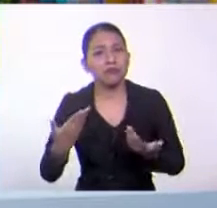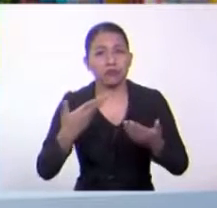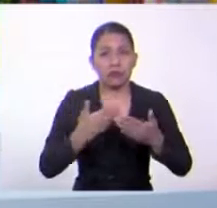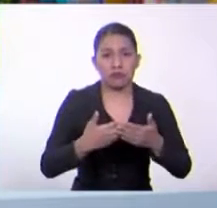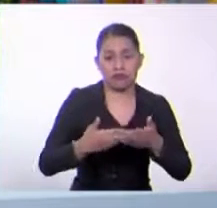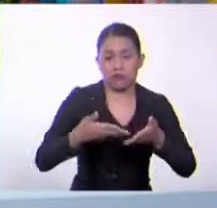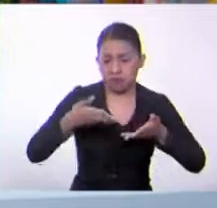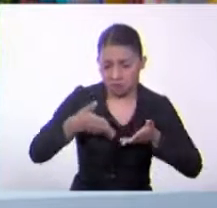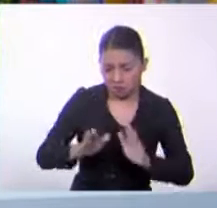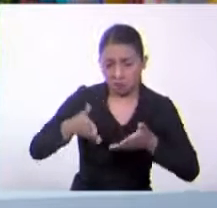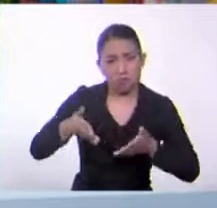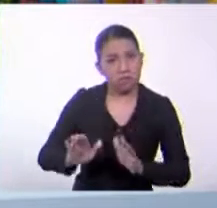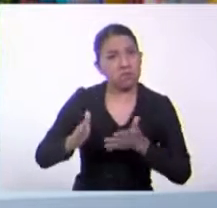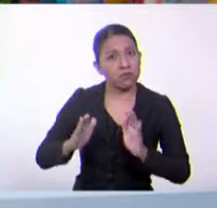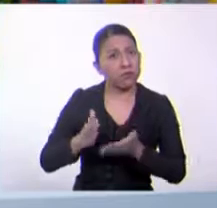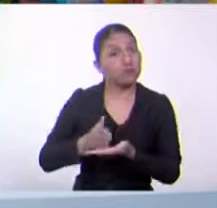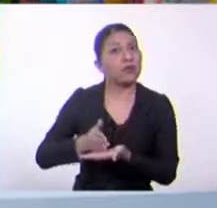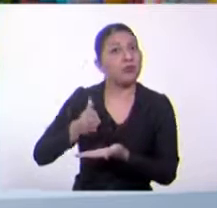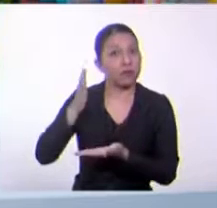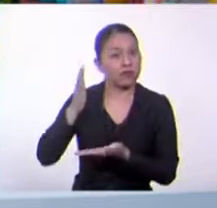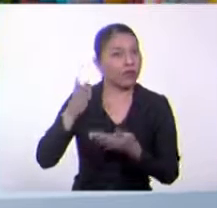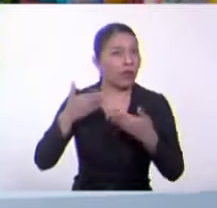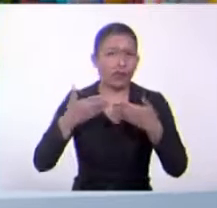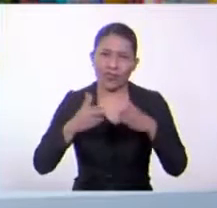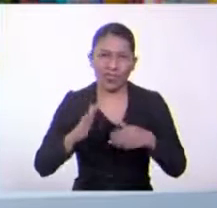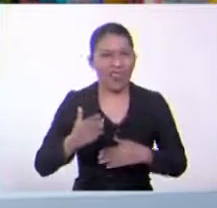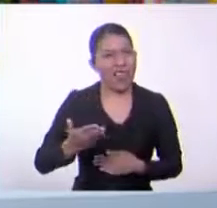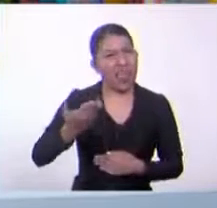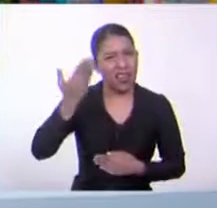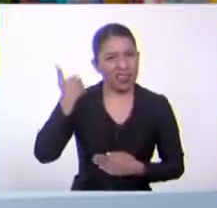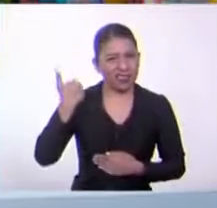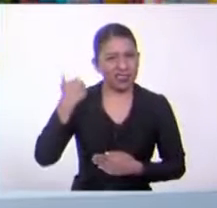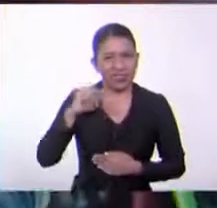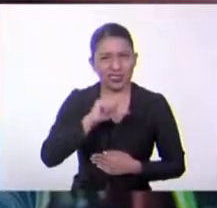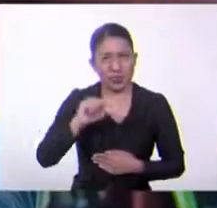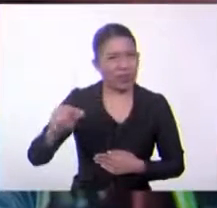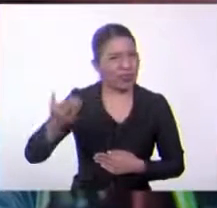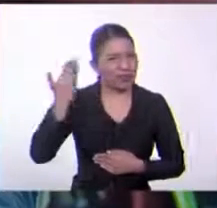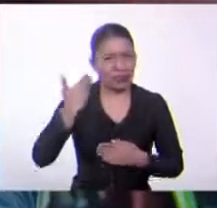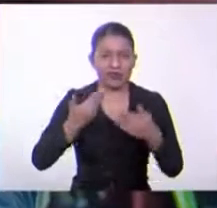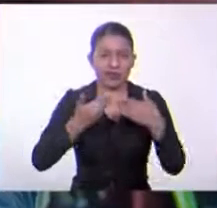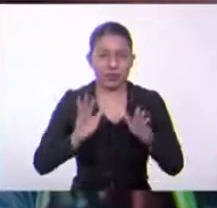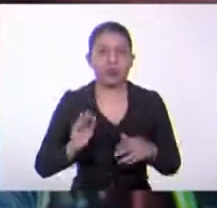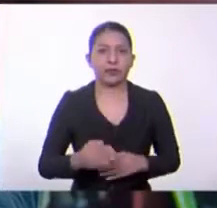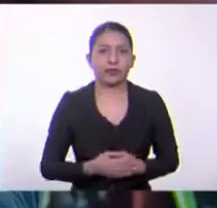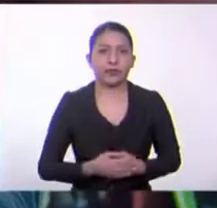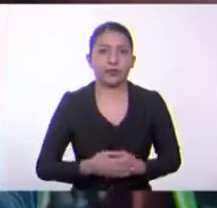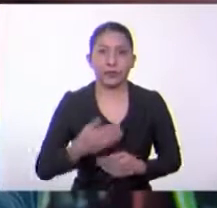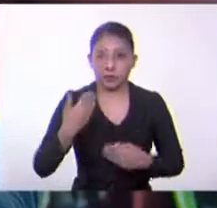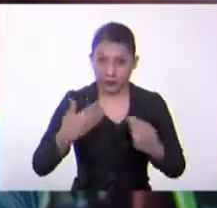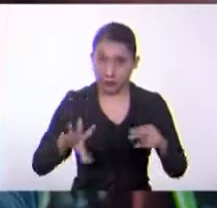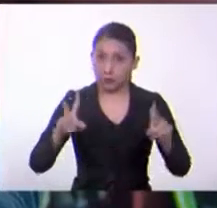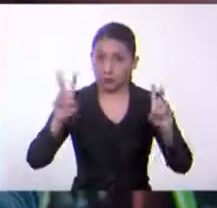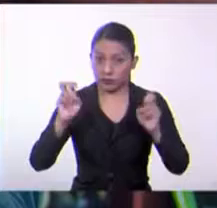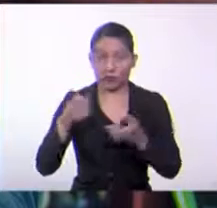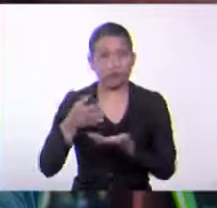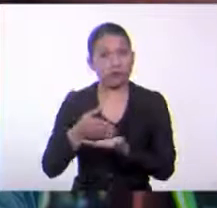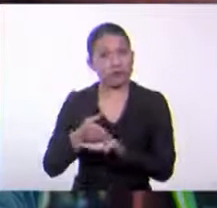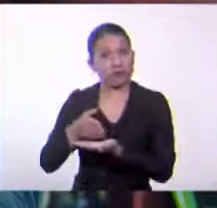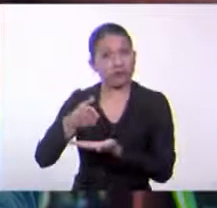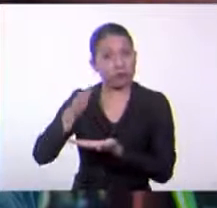Una reproducción diferente a la que vimos la semana pasada. Ya hablamos sobre los